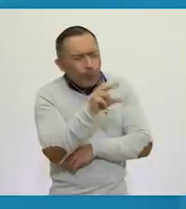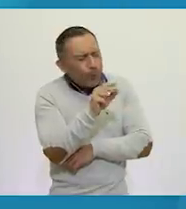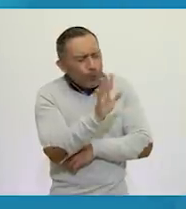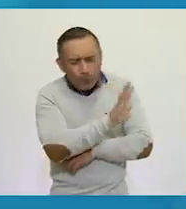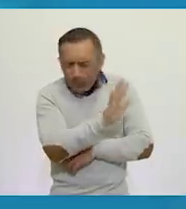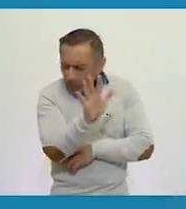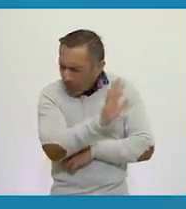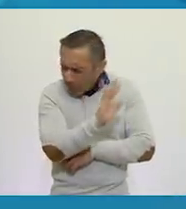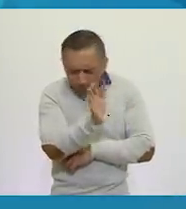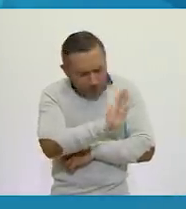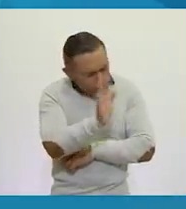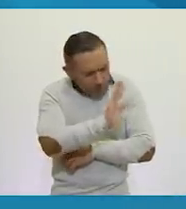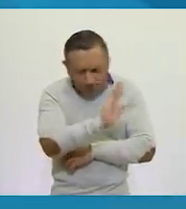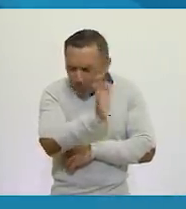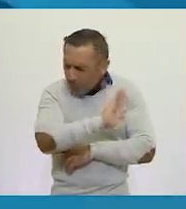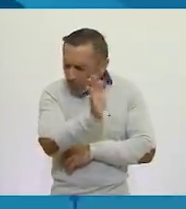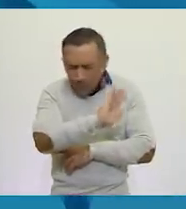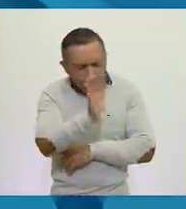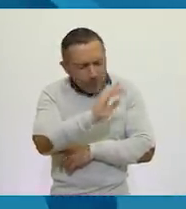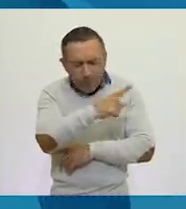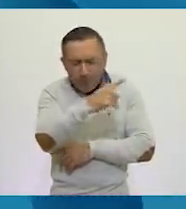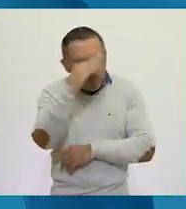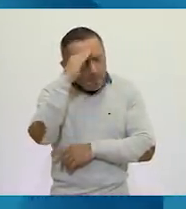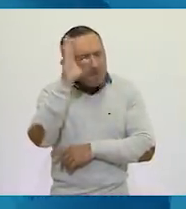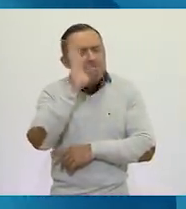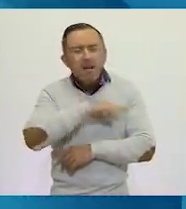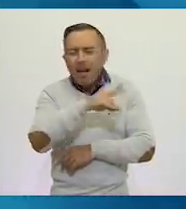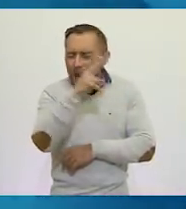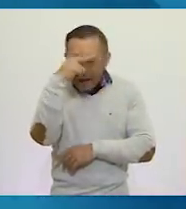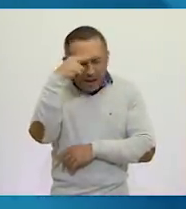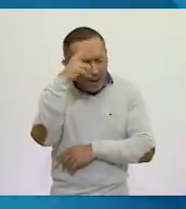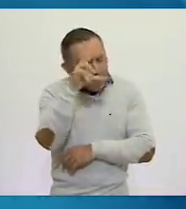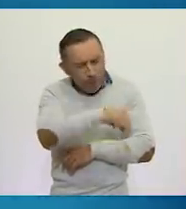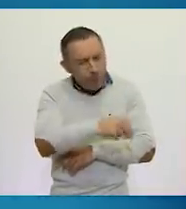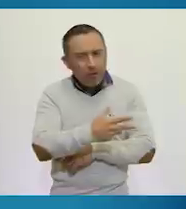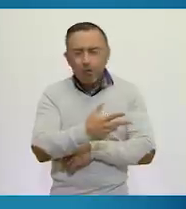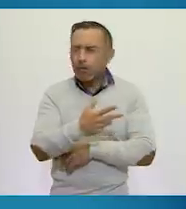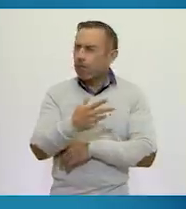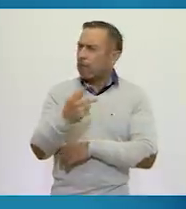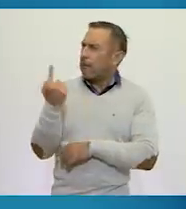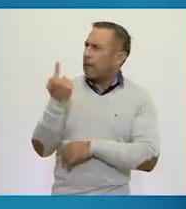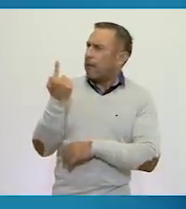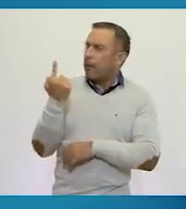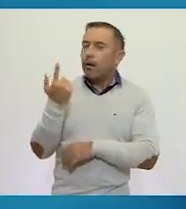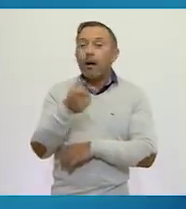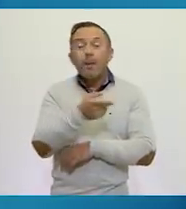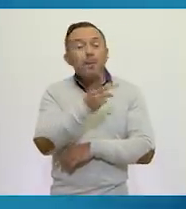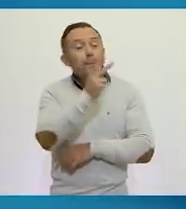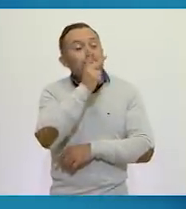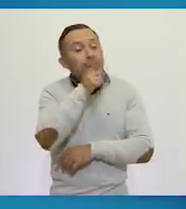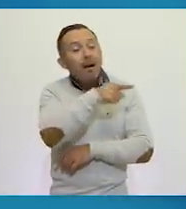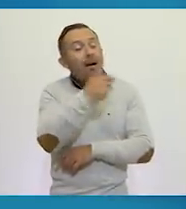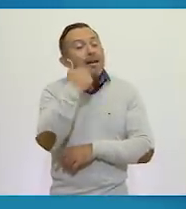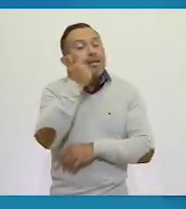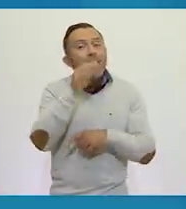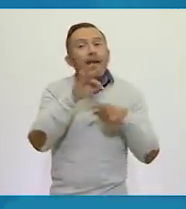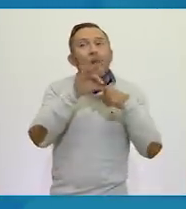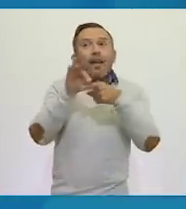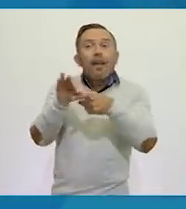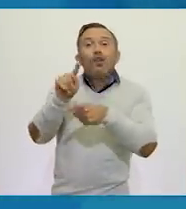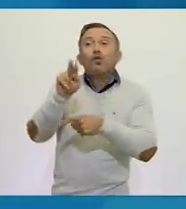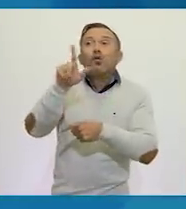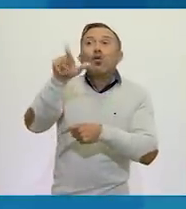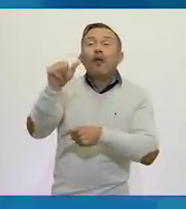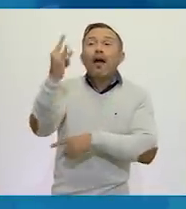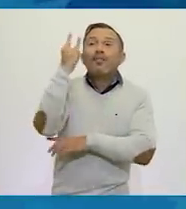no, Cupertino. Pero usted está muy equivocado, hombre. ¿Por qué? No, tu papá te quiere llevar a ver a los Atlantes de Tula.